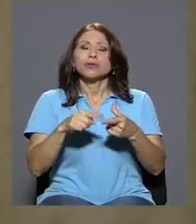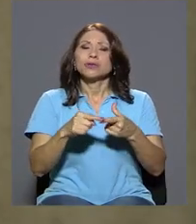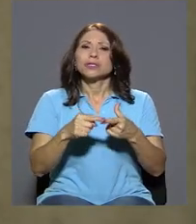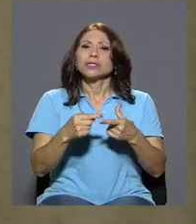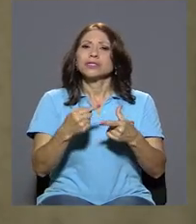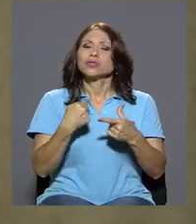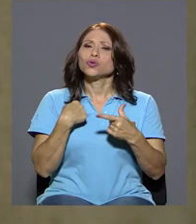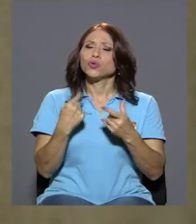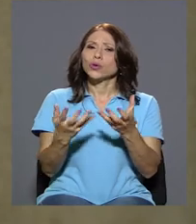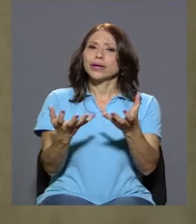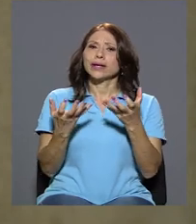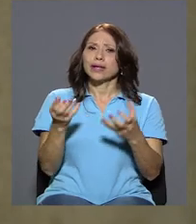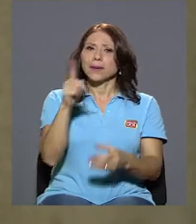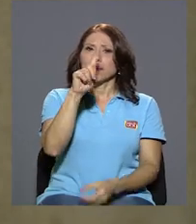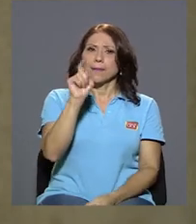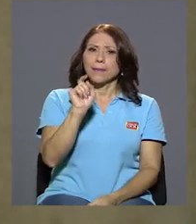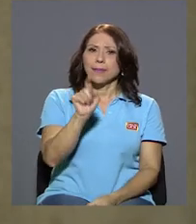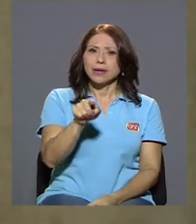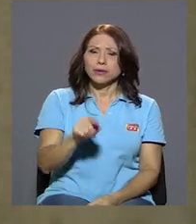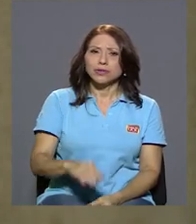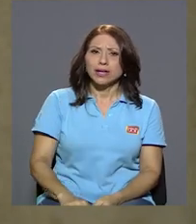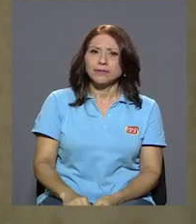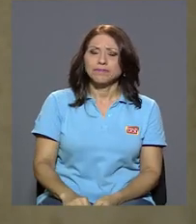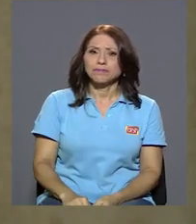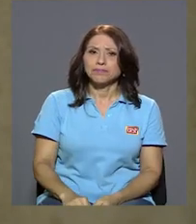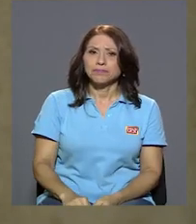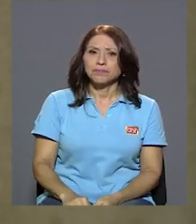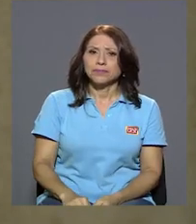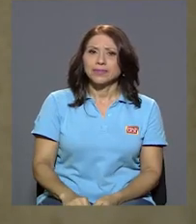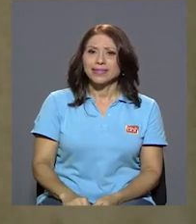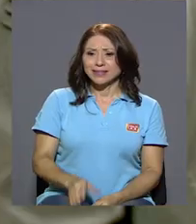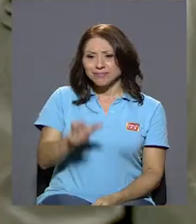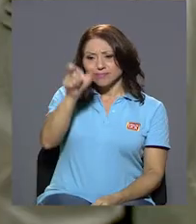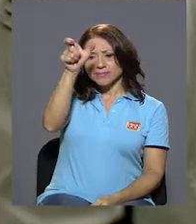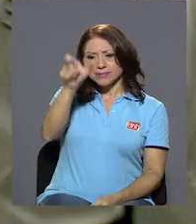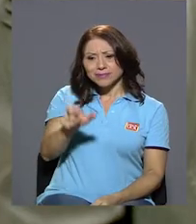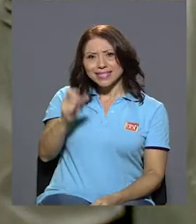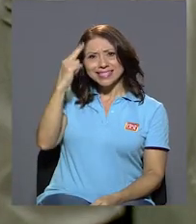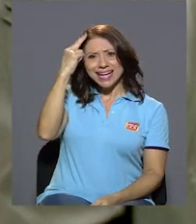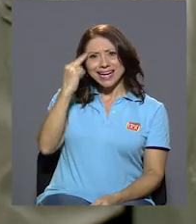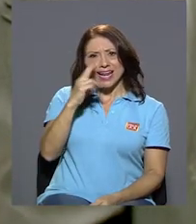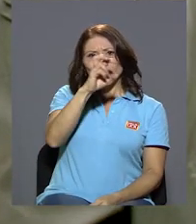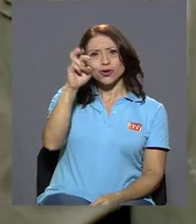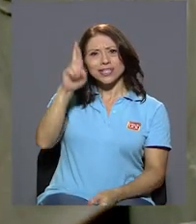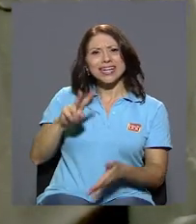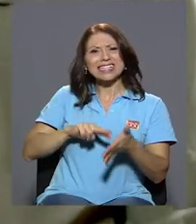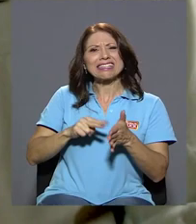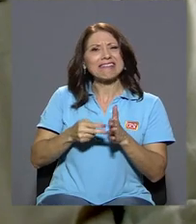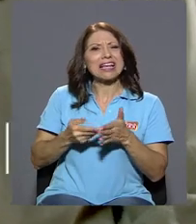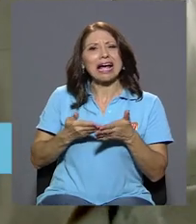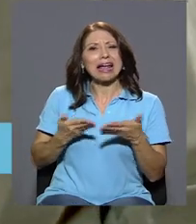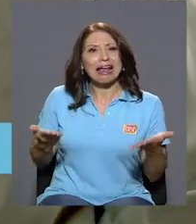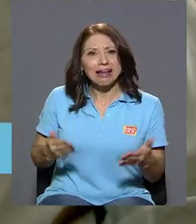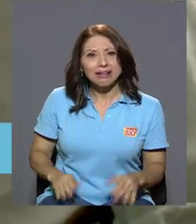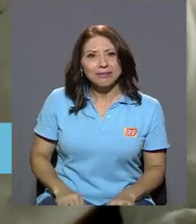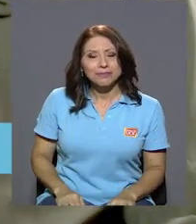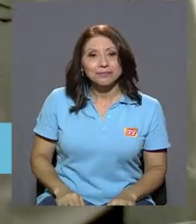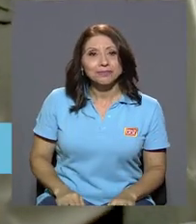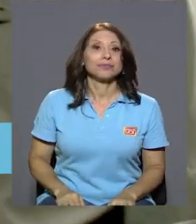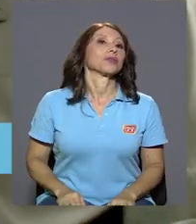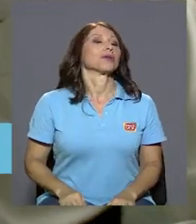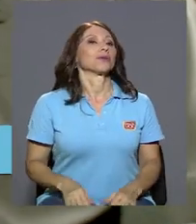entonces quería preguntarle qué significa ser negro en costa rica don wins bueno